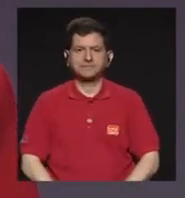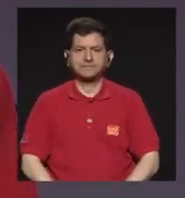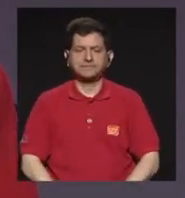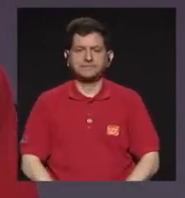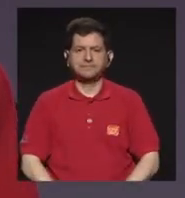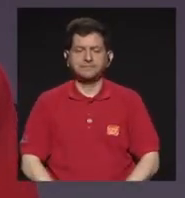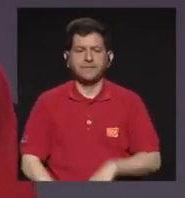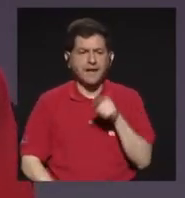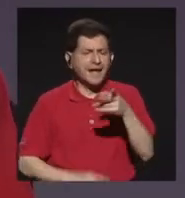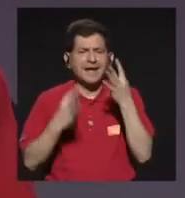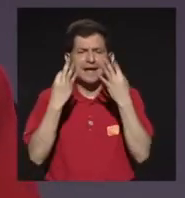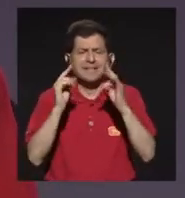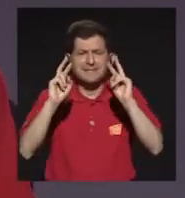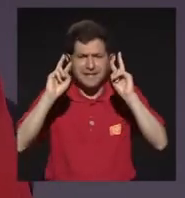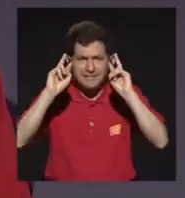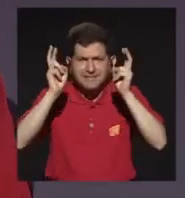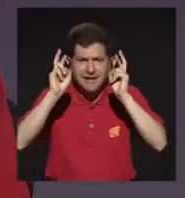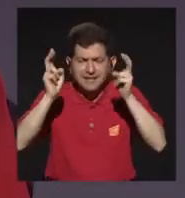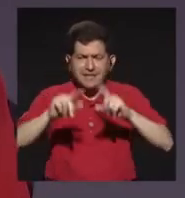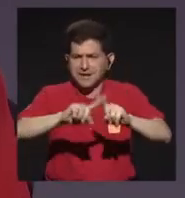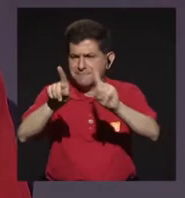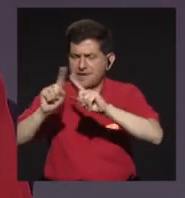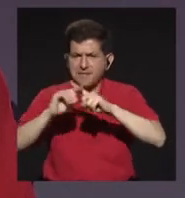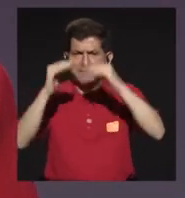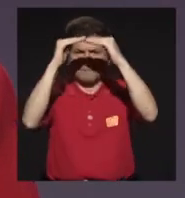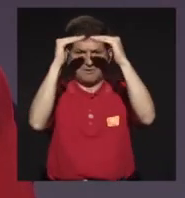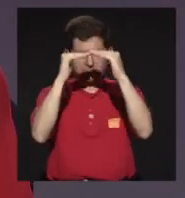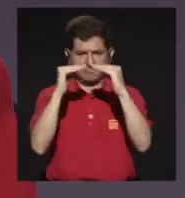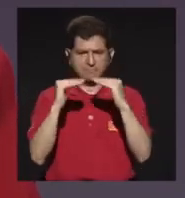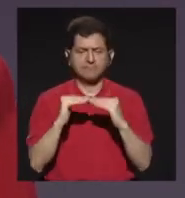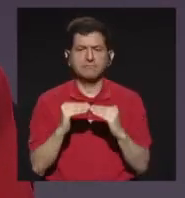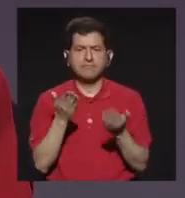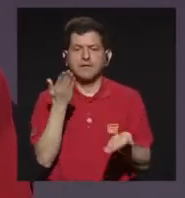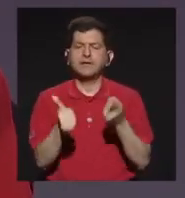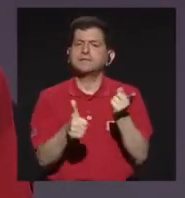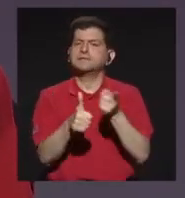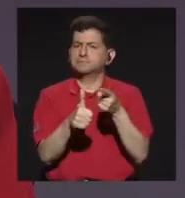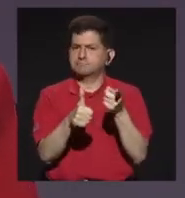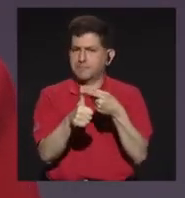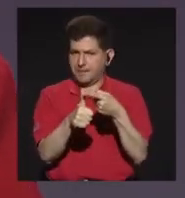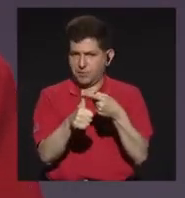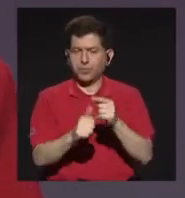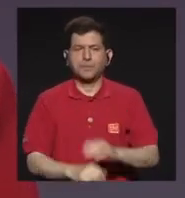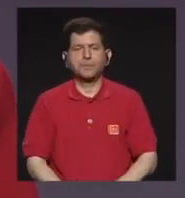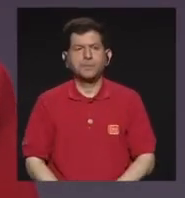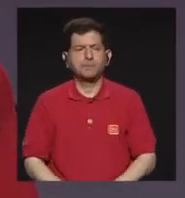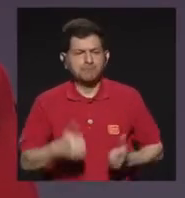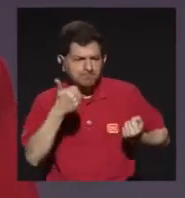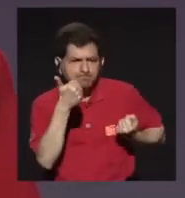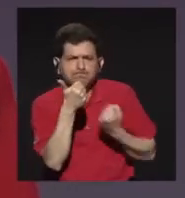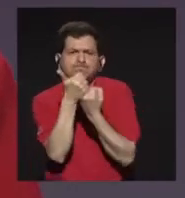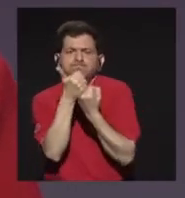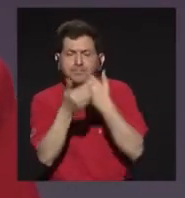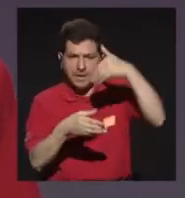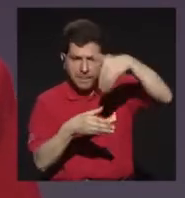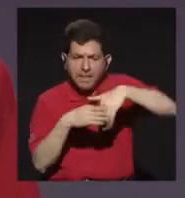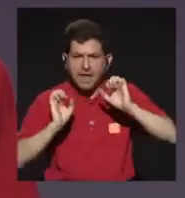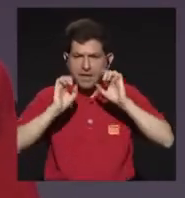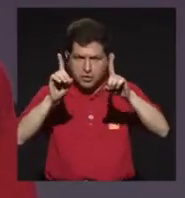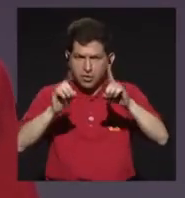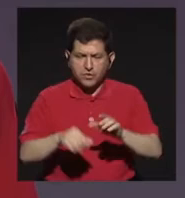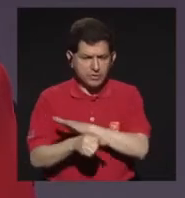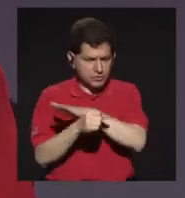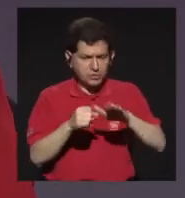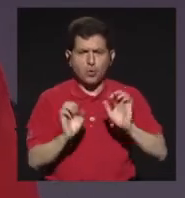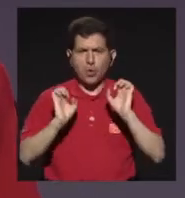en tratar este tema desde diferentes niveles. Tal vez el primero es en reforzar que dentro de la educación integral